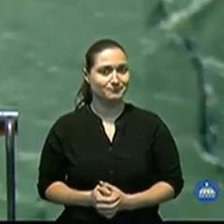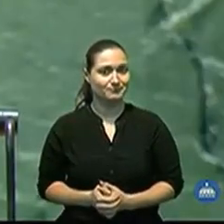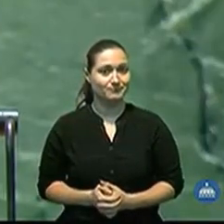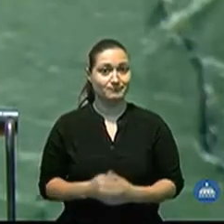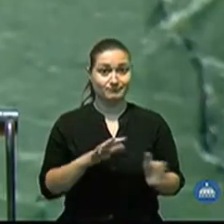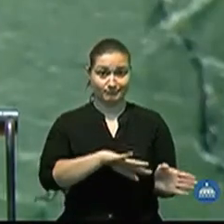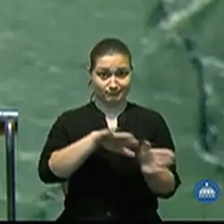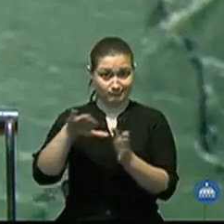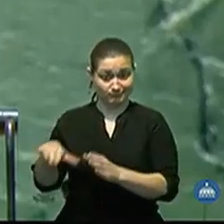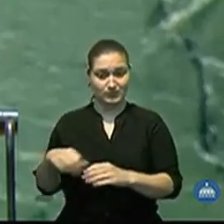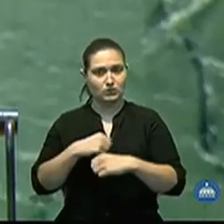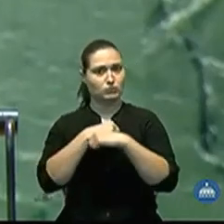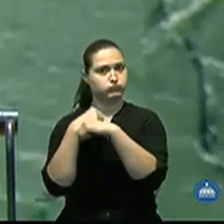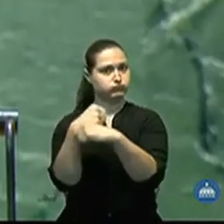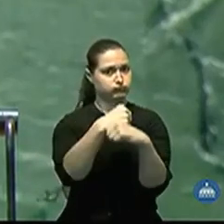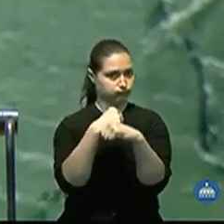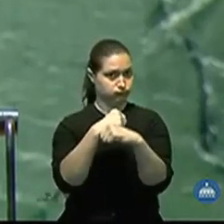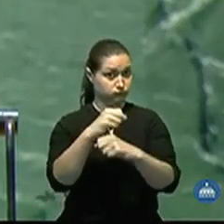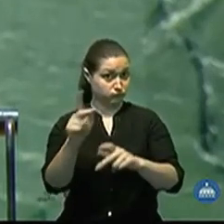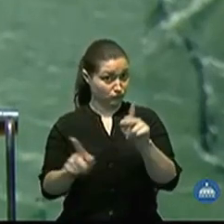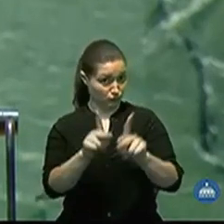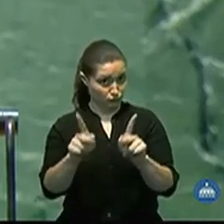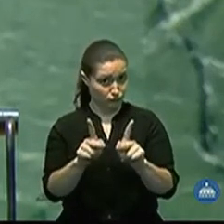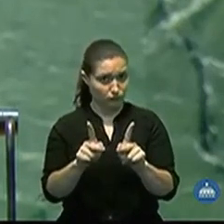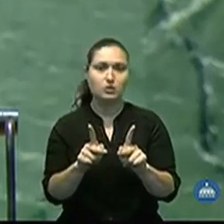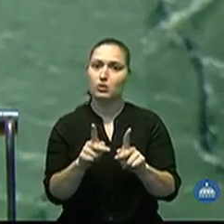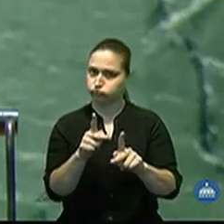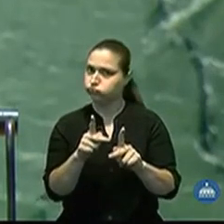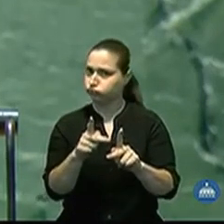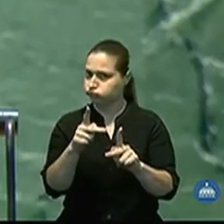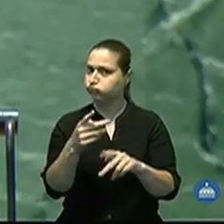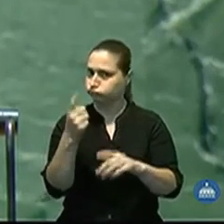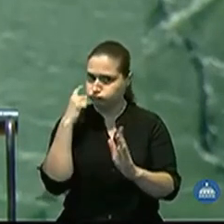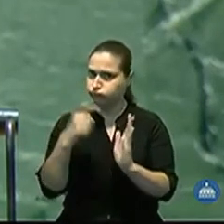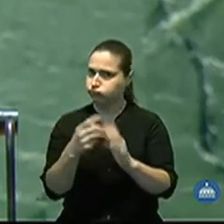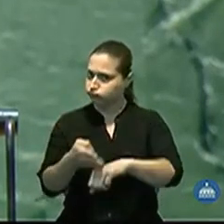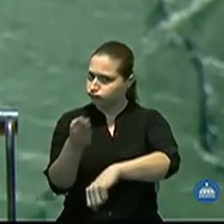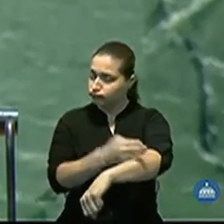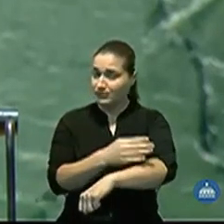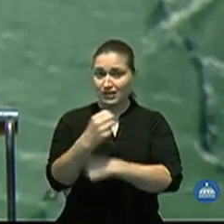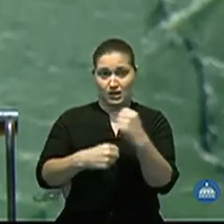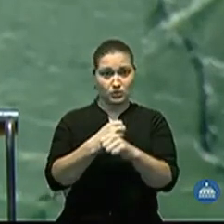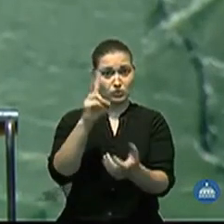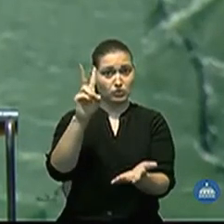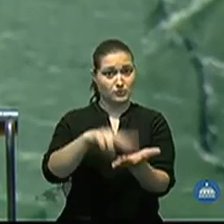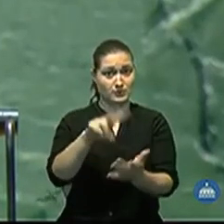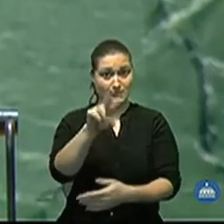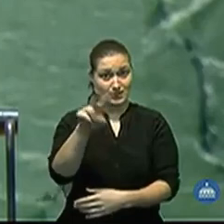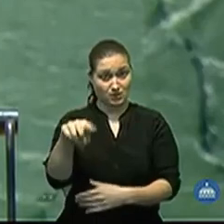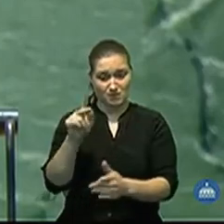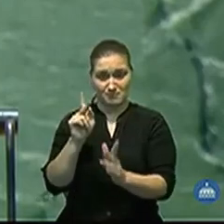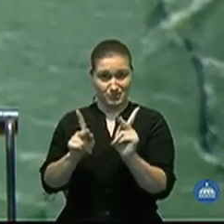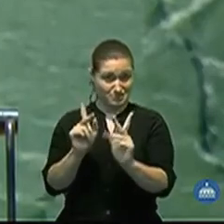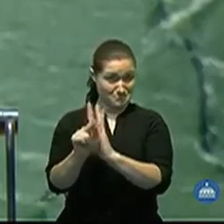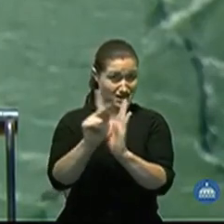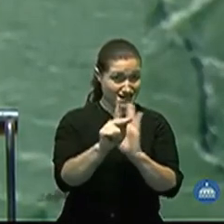ciudadana también ha experimentado una mejora notable. En 2022, la tasa de homicidios en nuestro país fue de 13.2 por cada